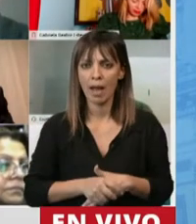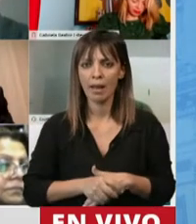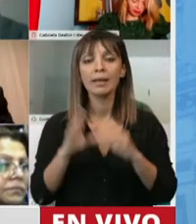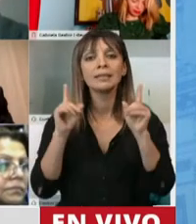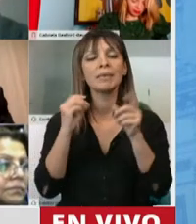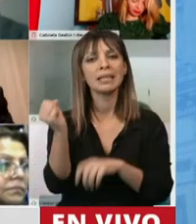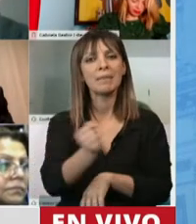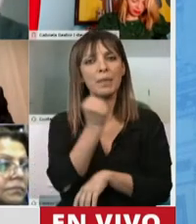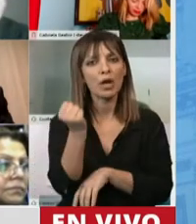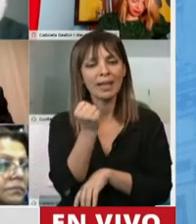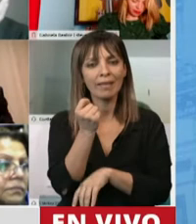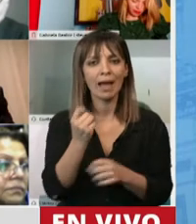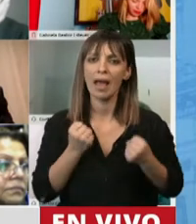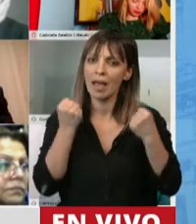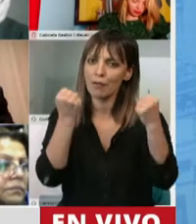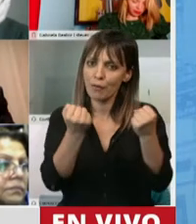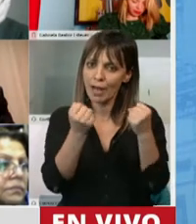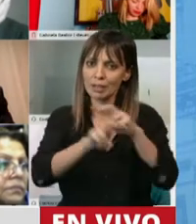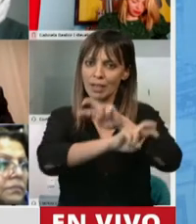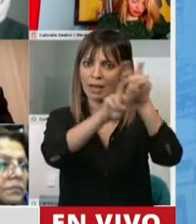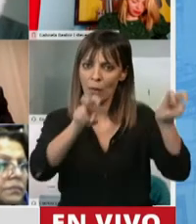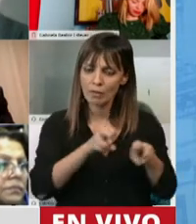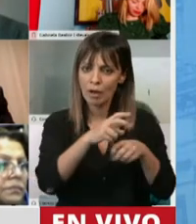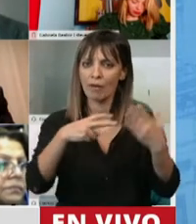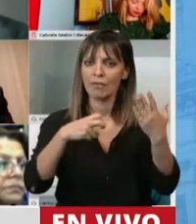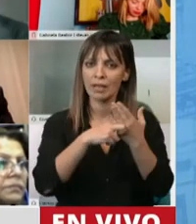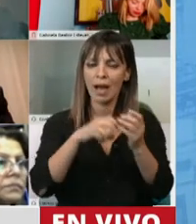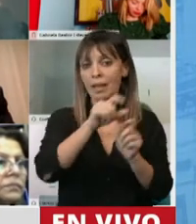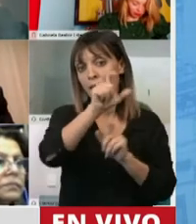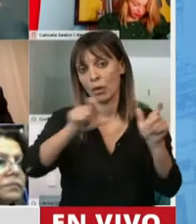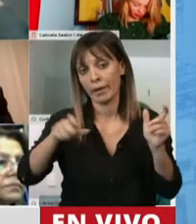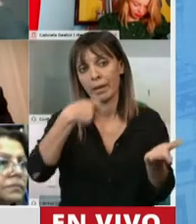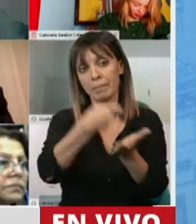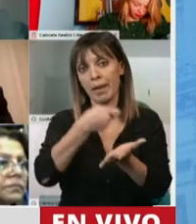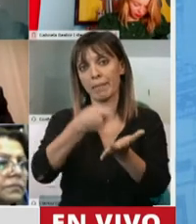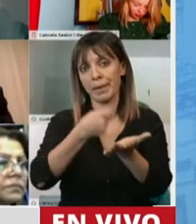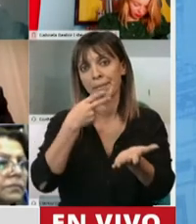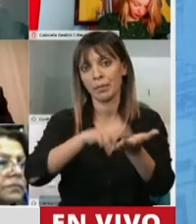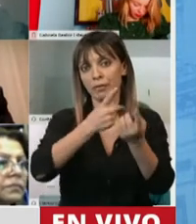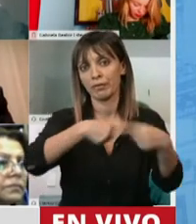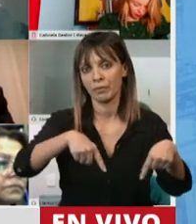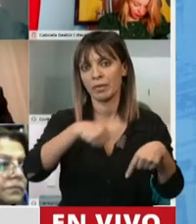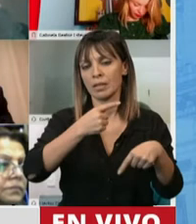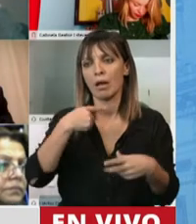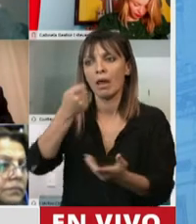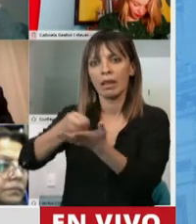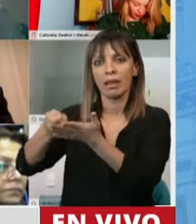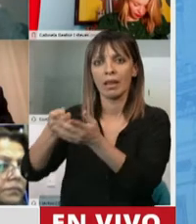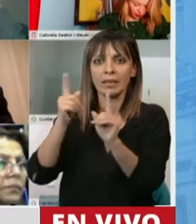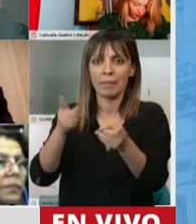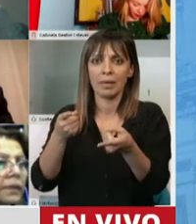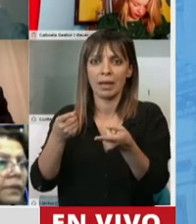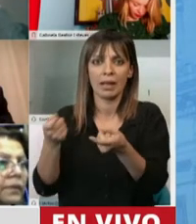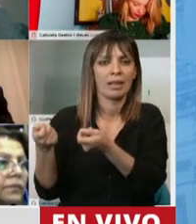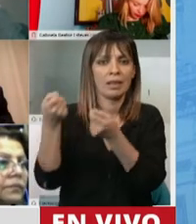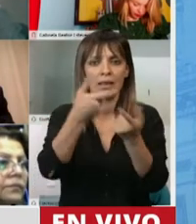imprescindible que el esfuerzo fiscal realizado por el conjunto del pueblo argentino se refleje en la mejora